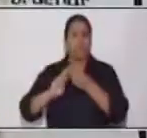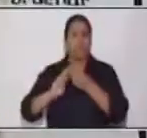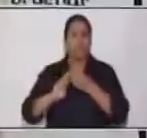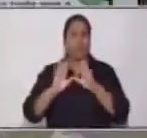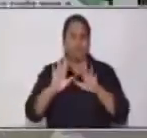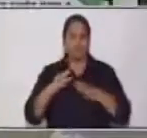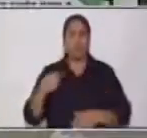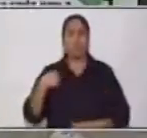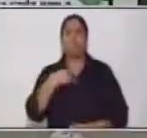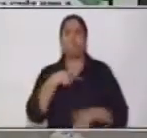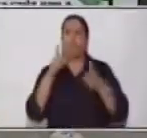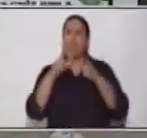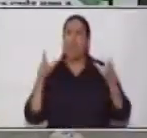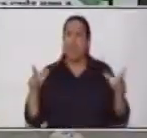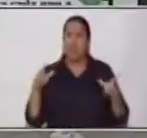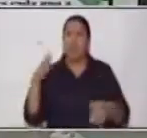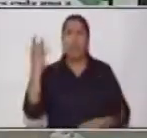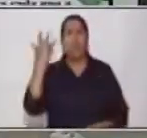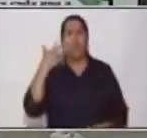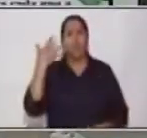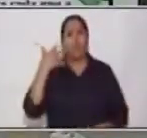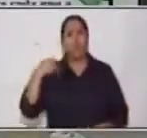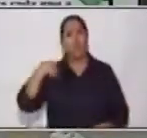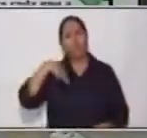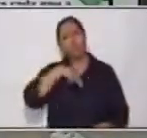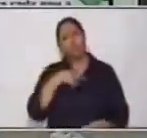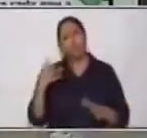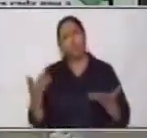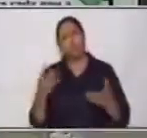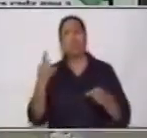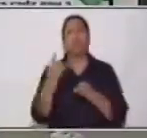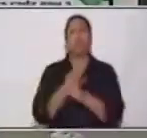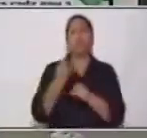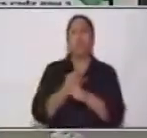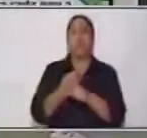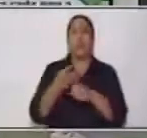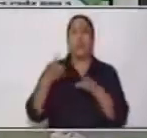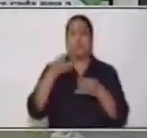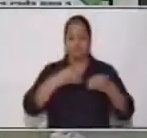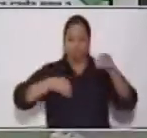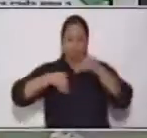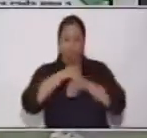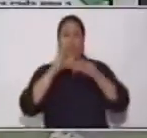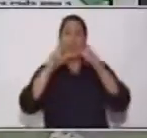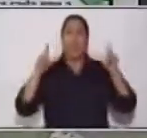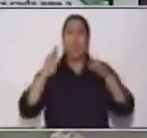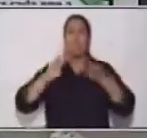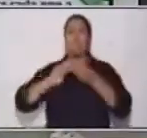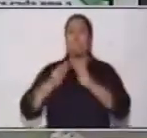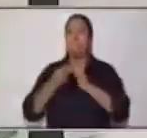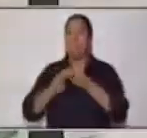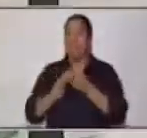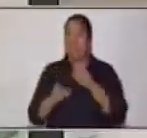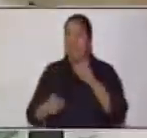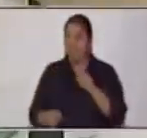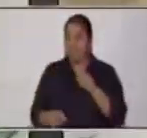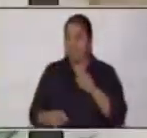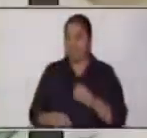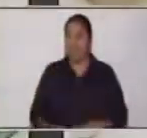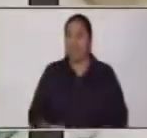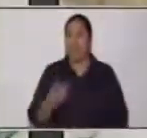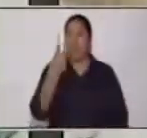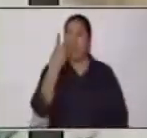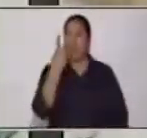lenguaje cotidiano lo tenemos que convertir al lenguaje matemático. Entonces inicia dos investigadores, es decir, tenemos